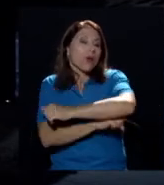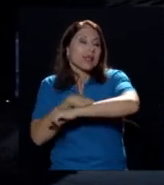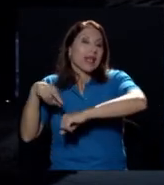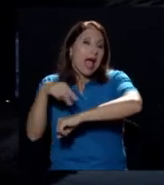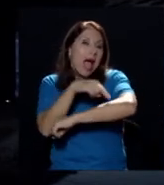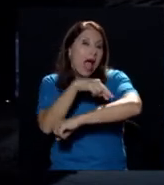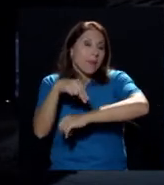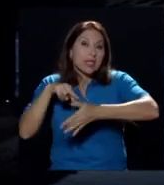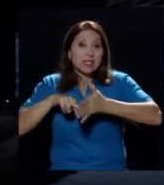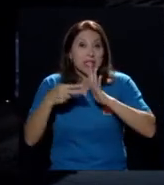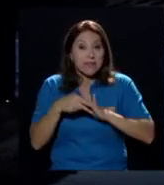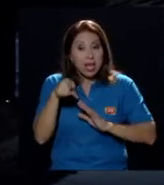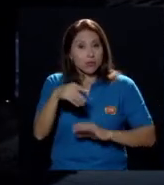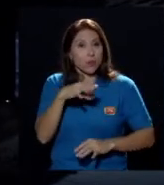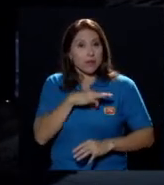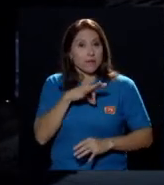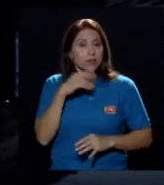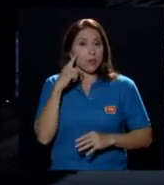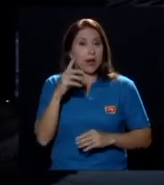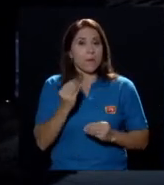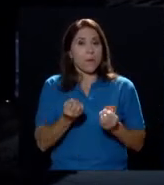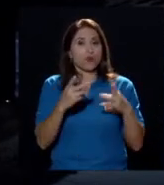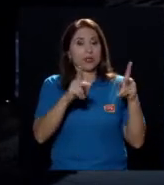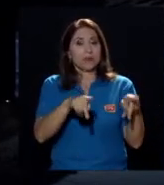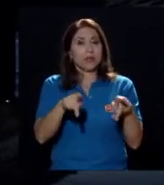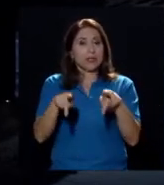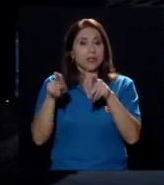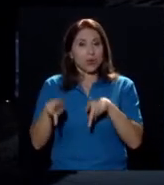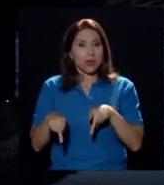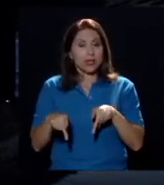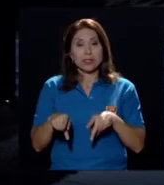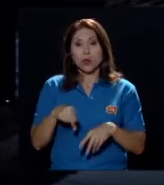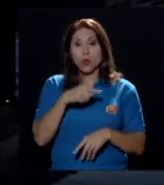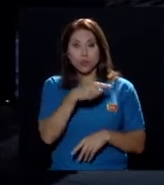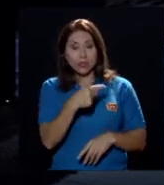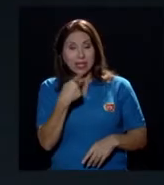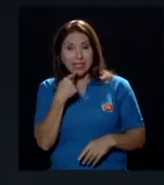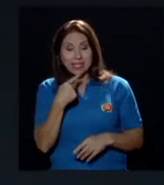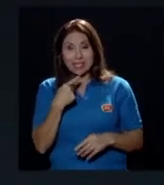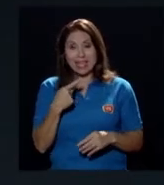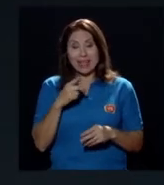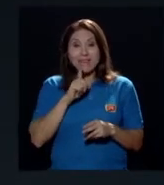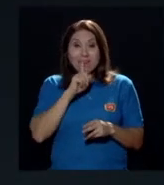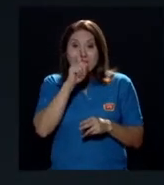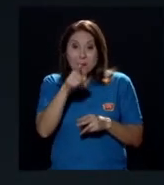Del proceso este relativamente corto de tiempo que usted tuvo,